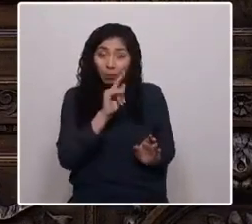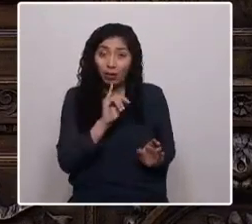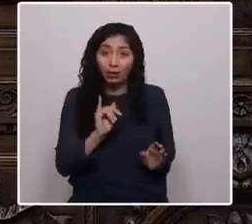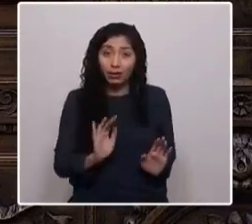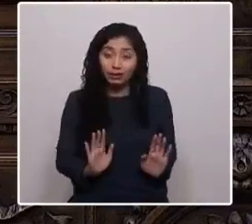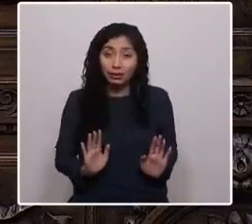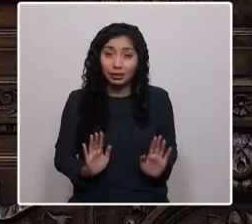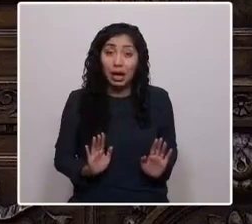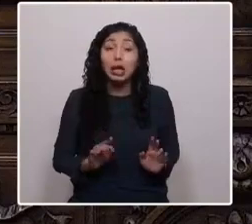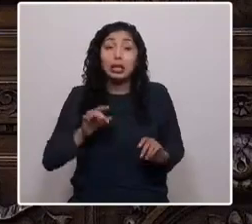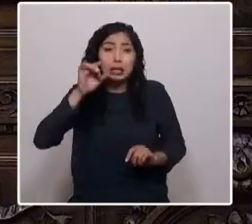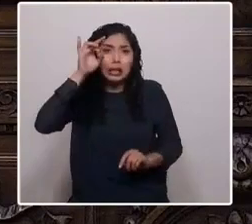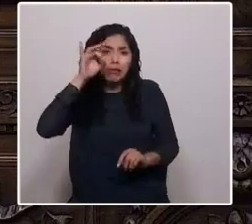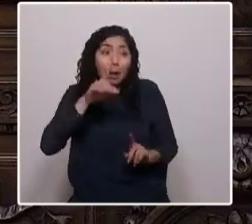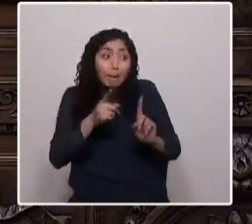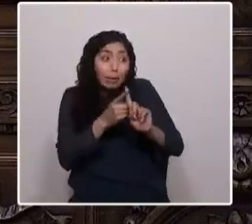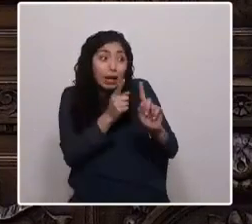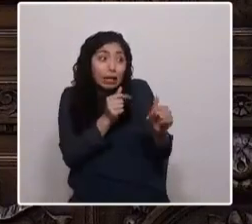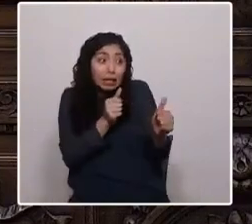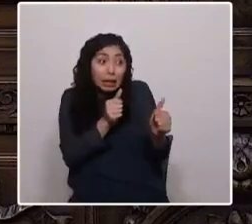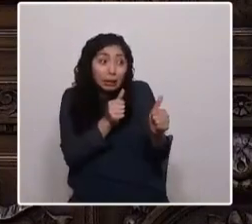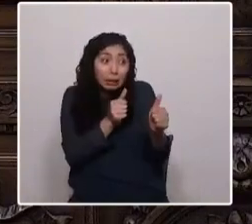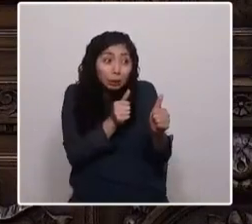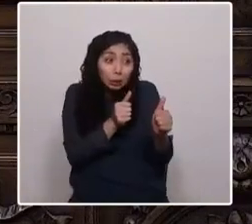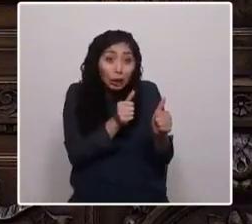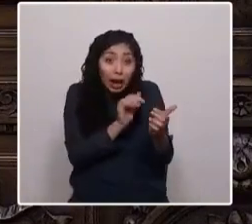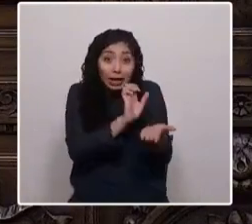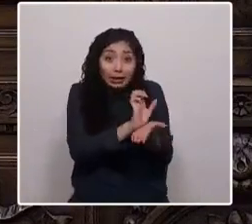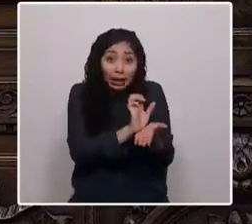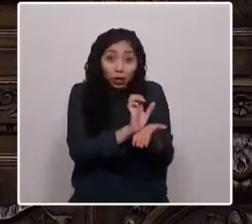el primer acercamiento debía ser nuestro perdón